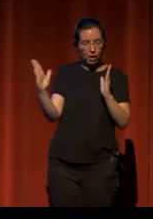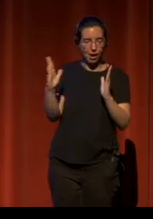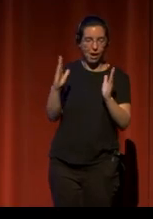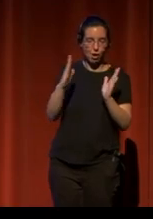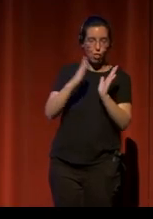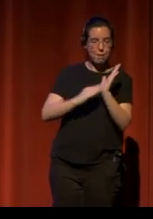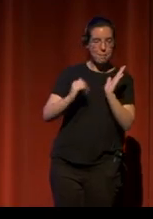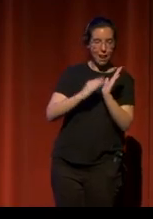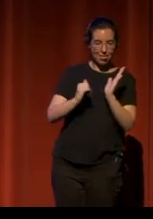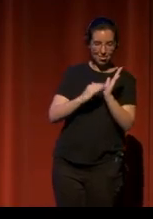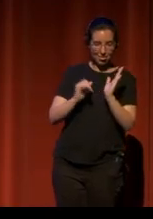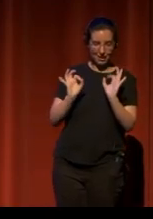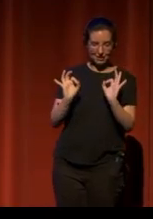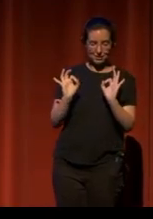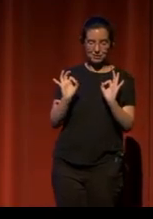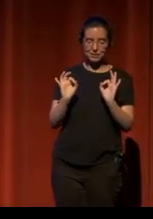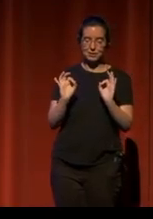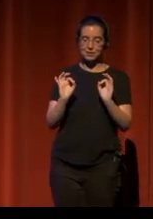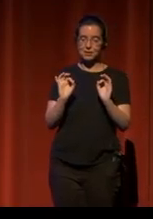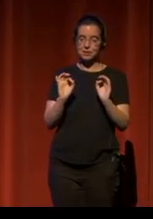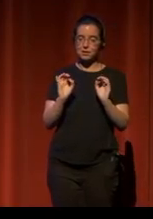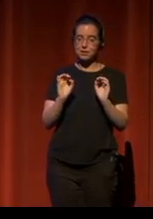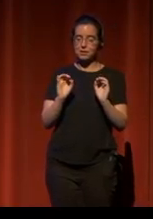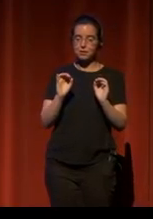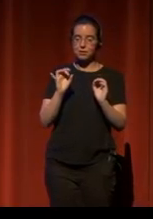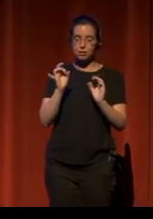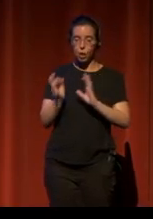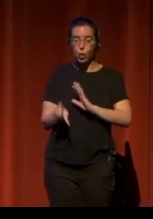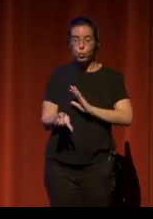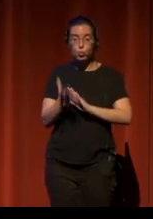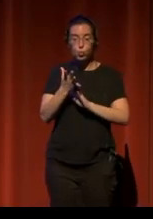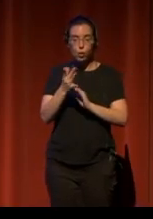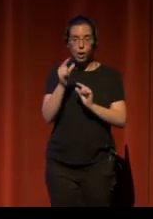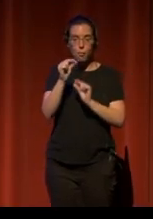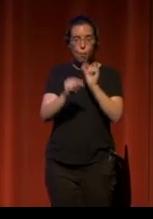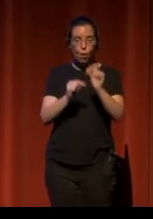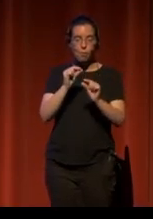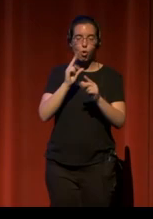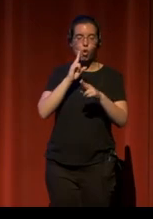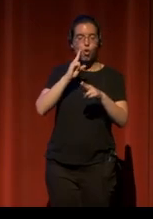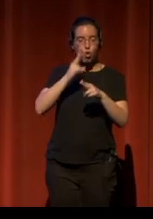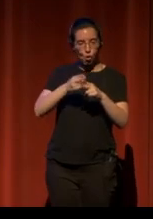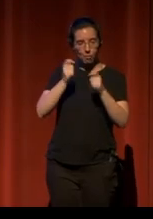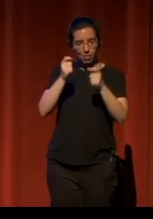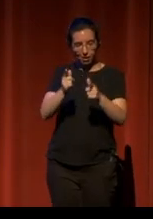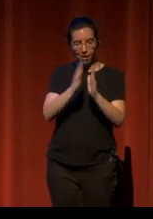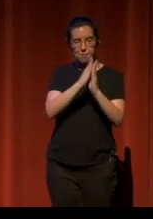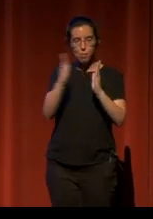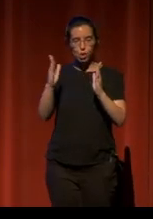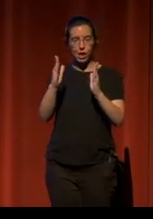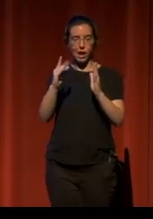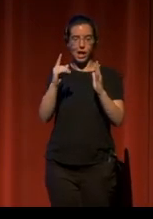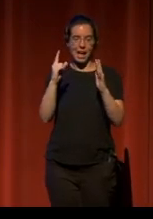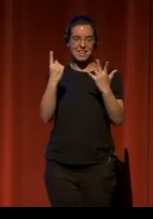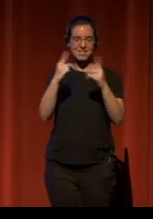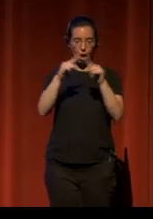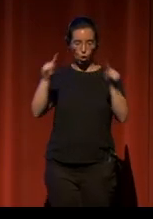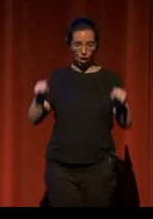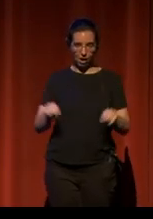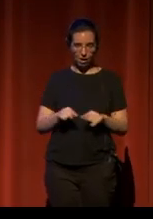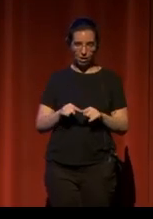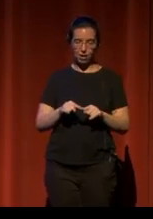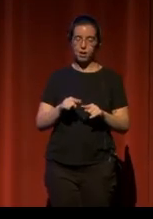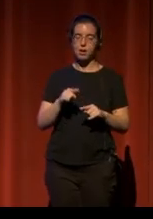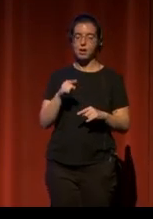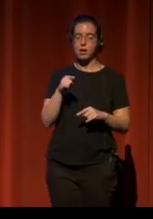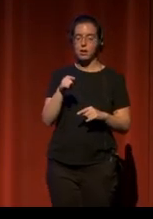y y surgió una spinoff muy interesante que le hemos ido llamando poco a poco bibliotecas hexagonales no y a la que ahora Bueno pues